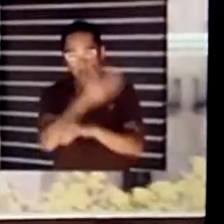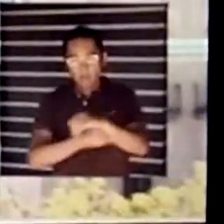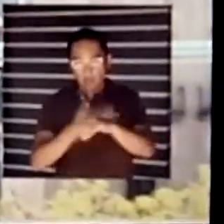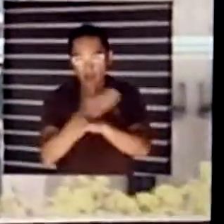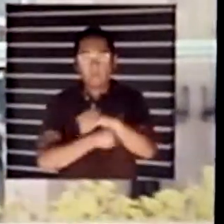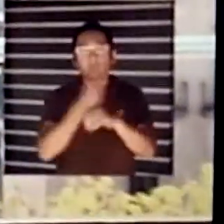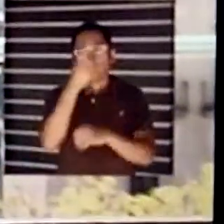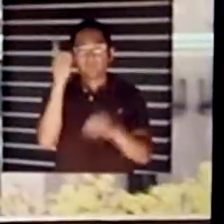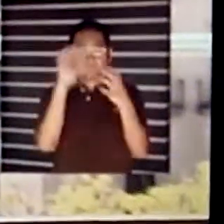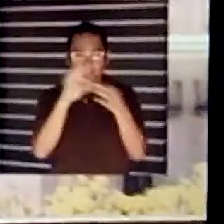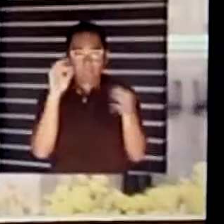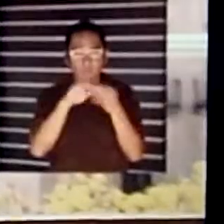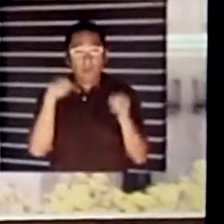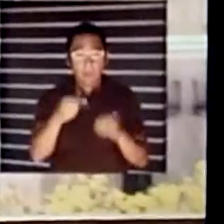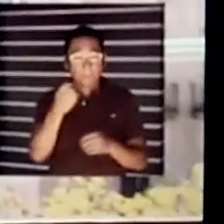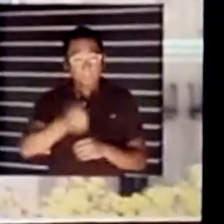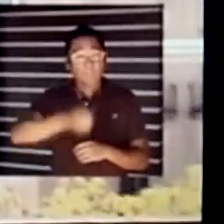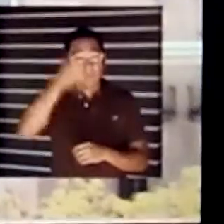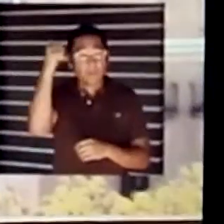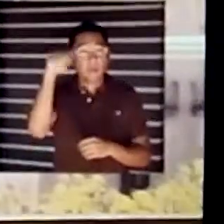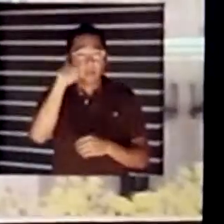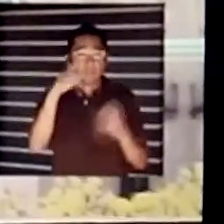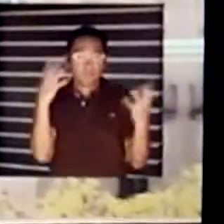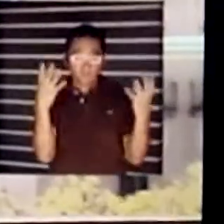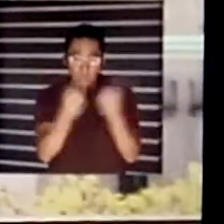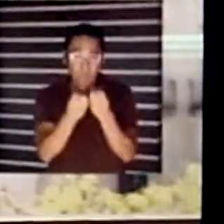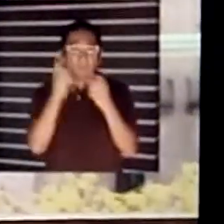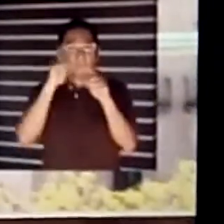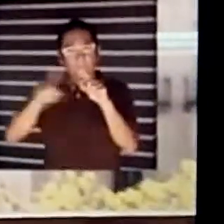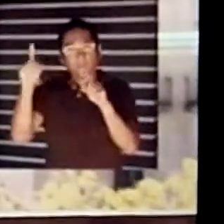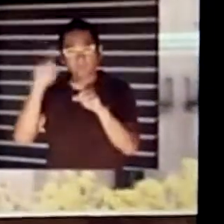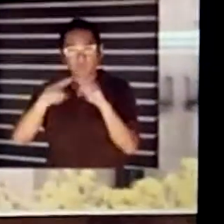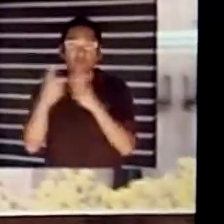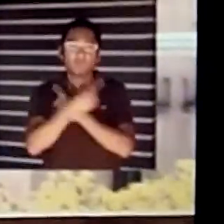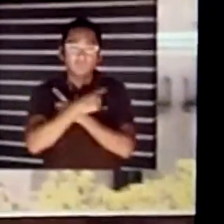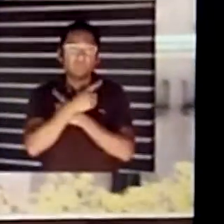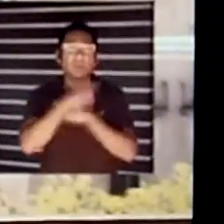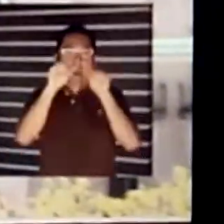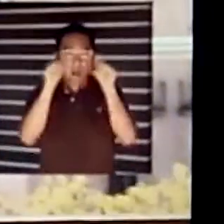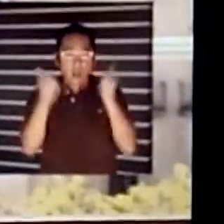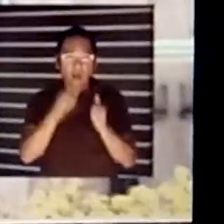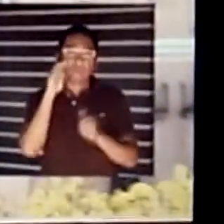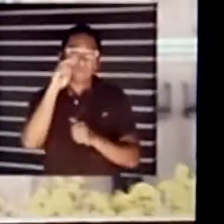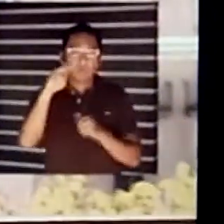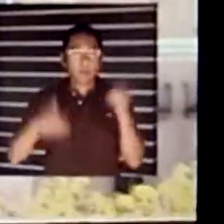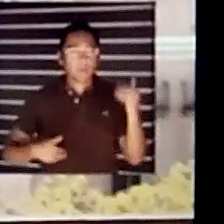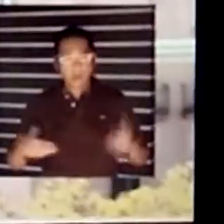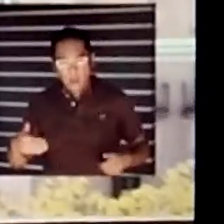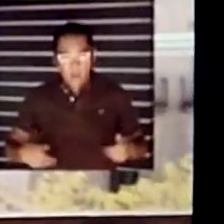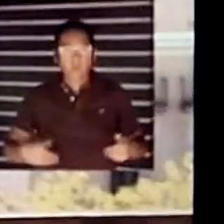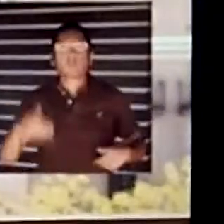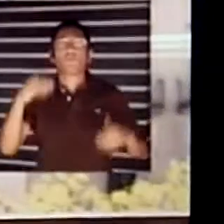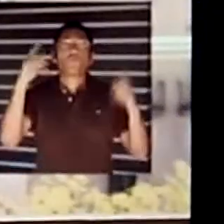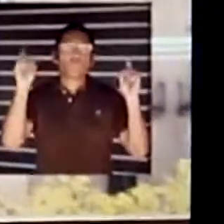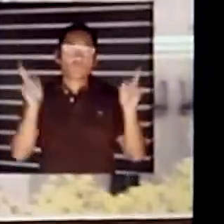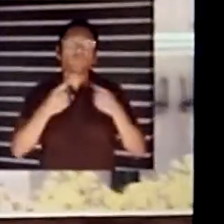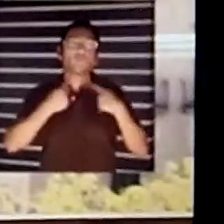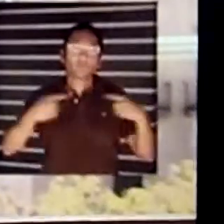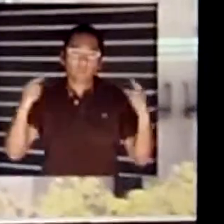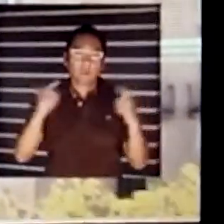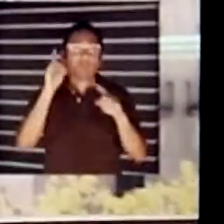bueno, les menciono que esta es la primera ocasión en que se conjuntan diversas disciplinas como arte visual, teatro y música. Habrá